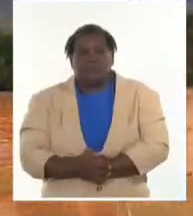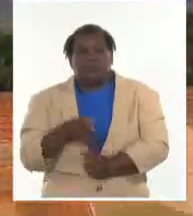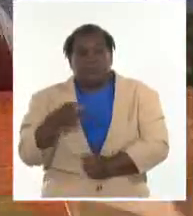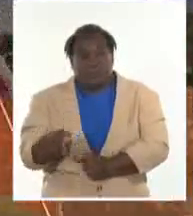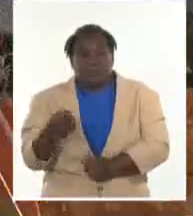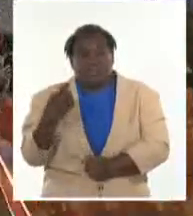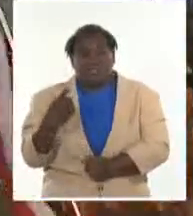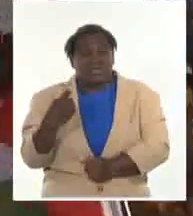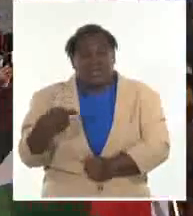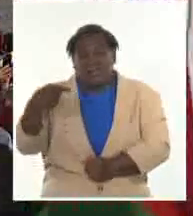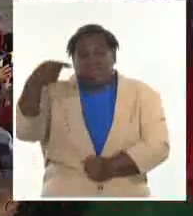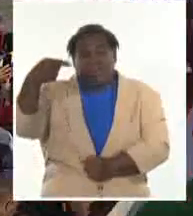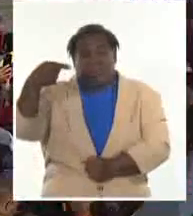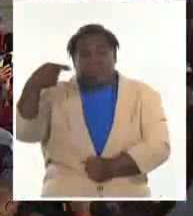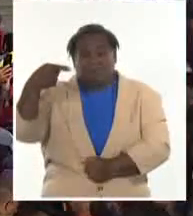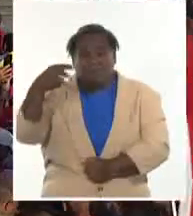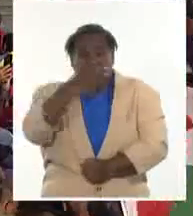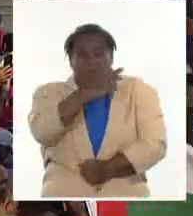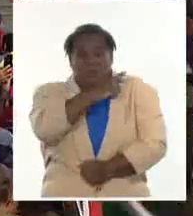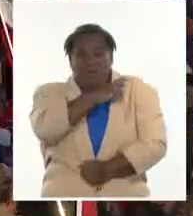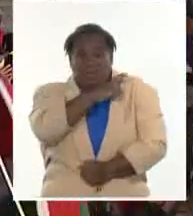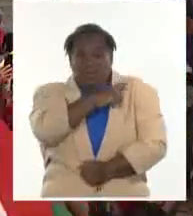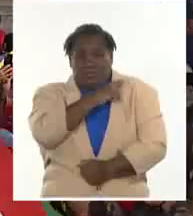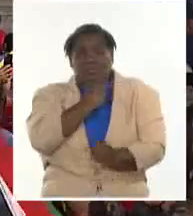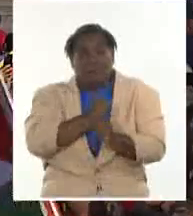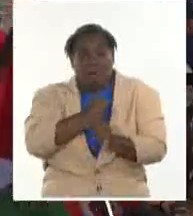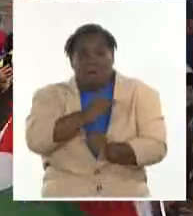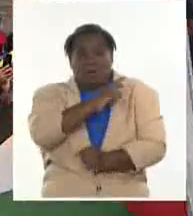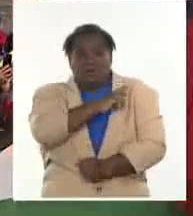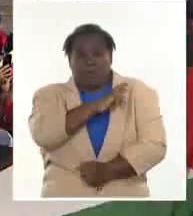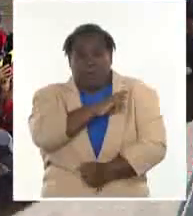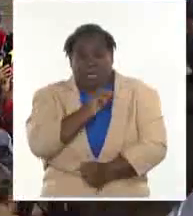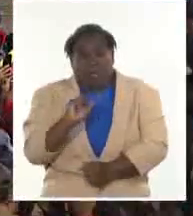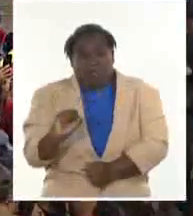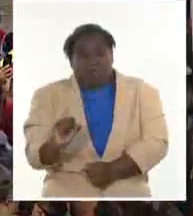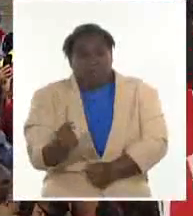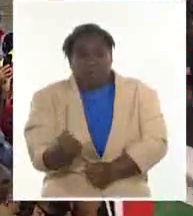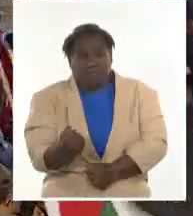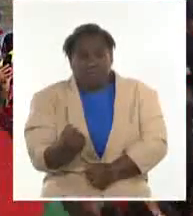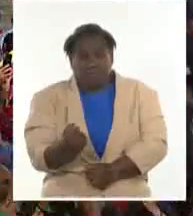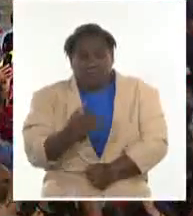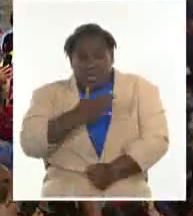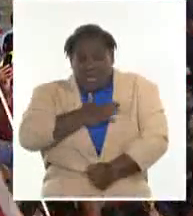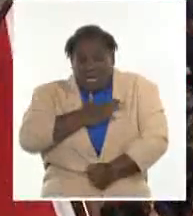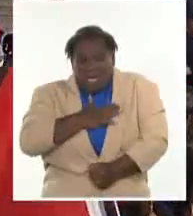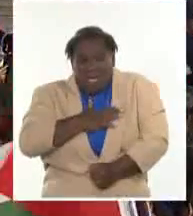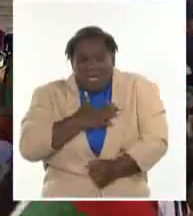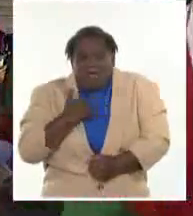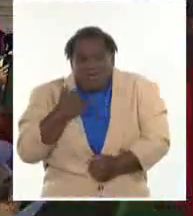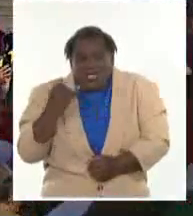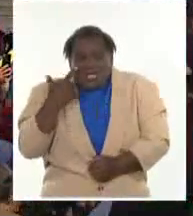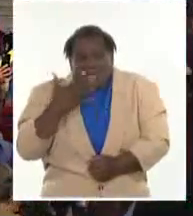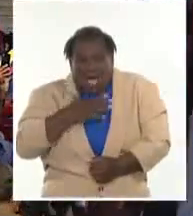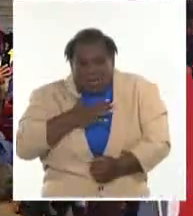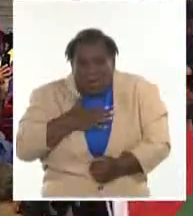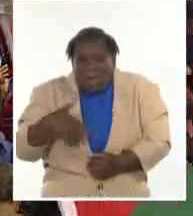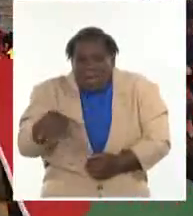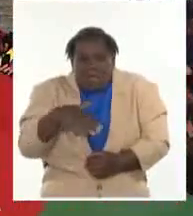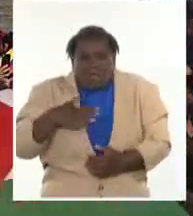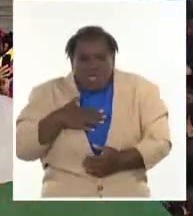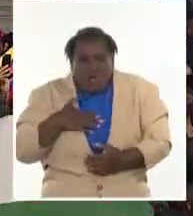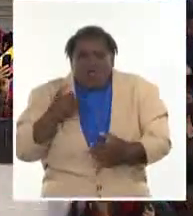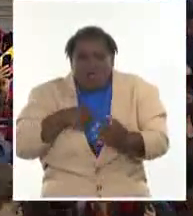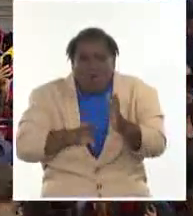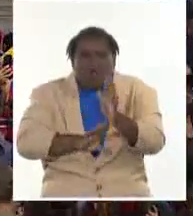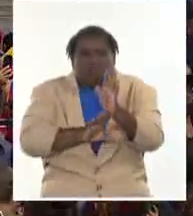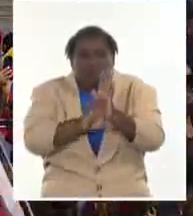que todo responsabilidad, rigor, sentido de pertenencia por lo que se hace,